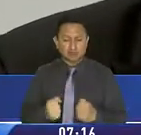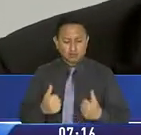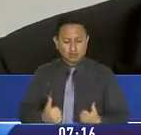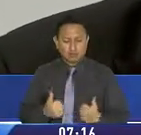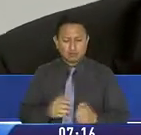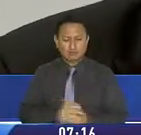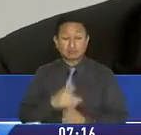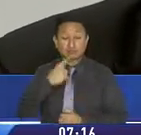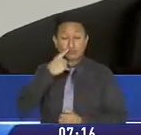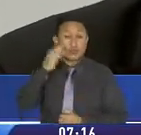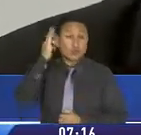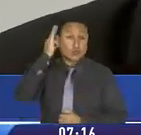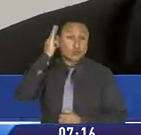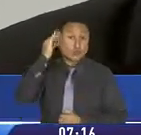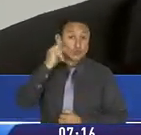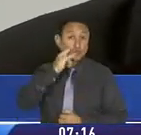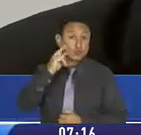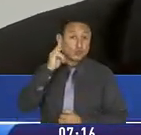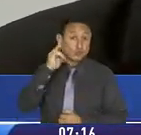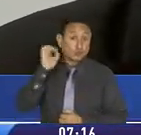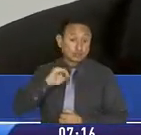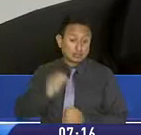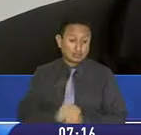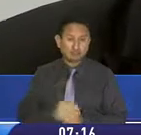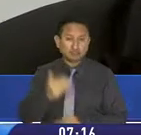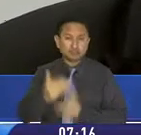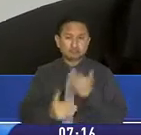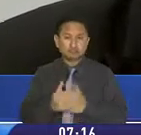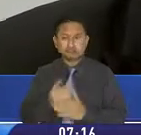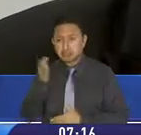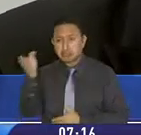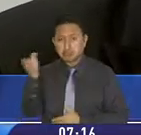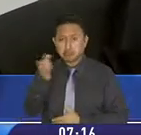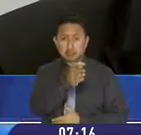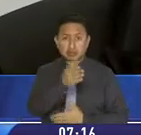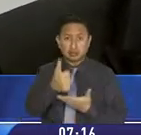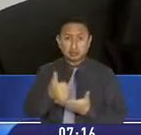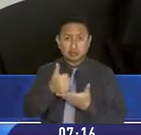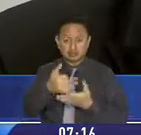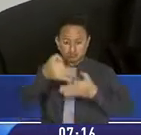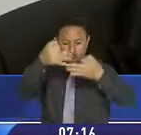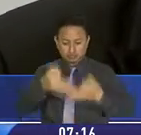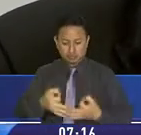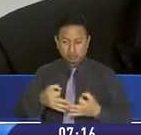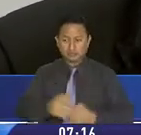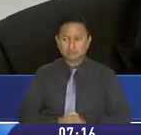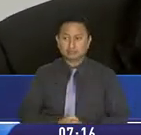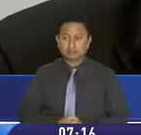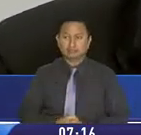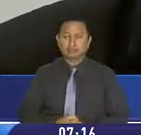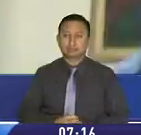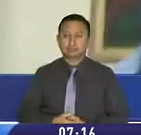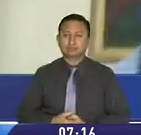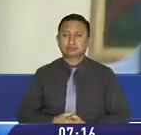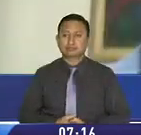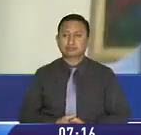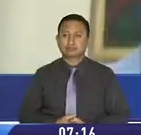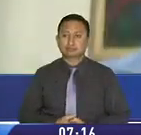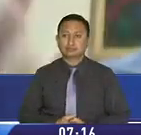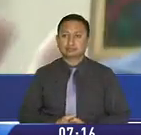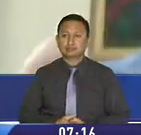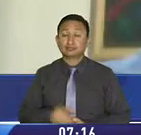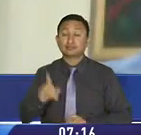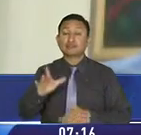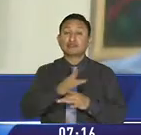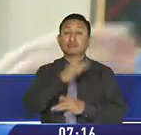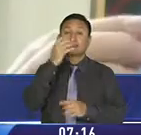los hombres y mujeres y niños puedan ir a recibir la atención médica digna y humana que se necesita. La Federación